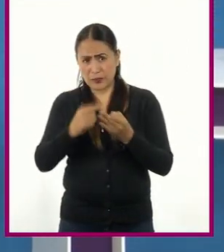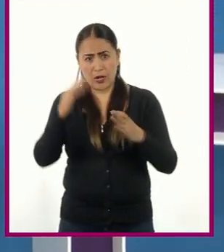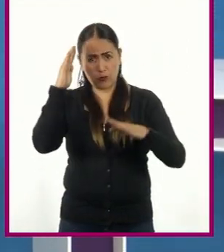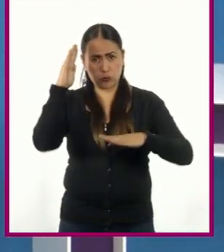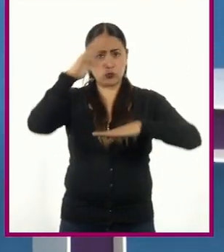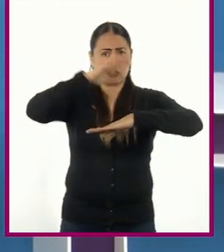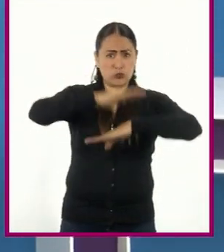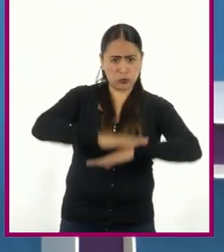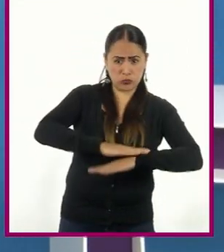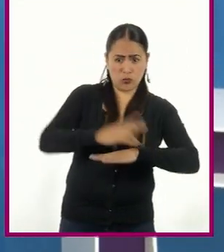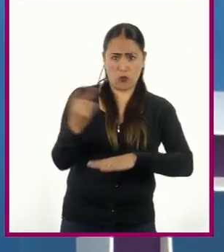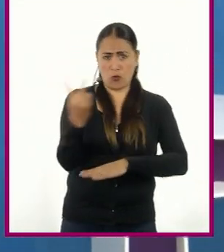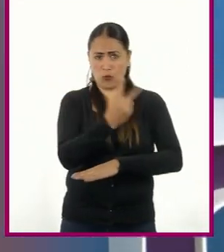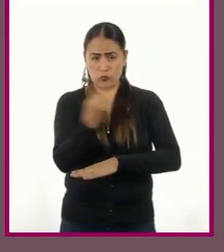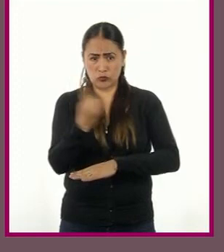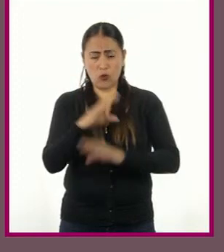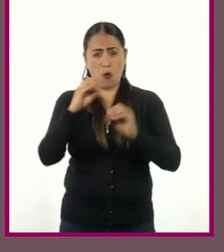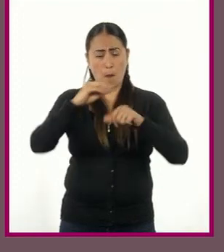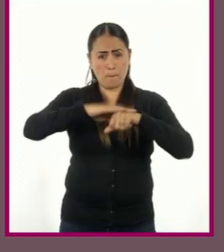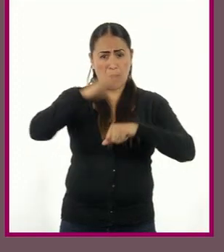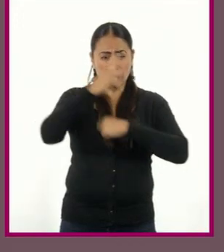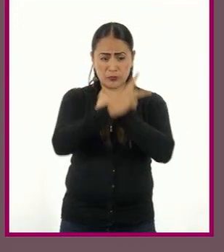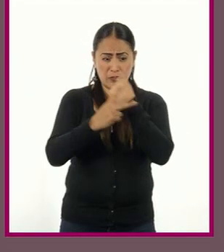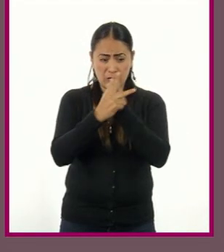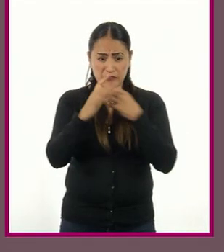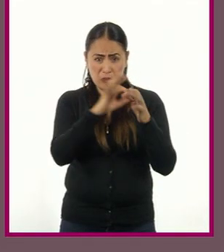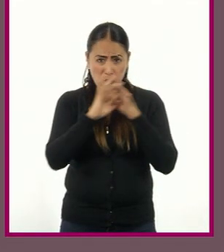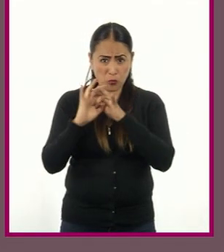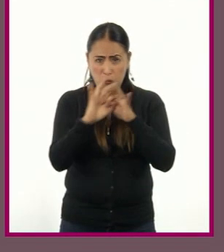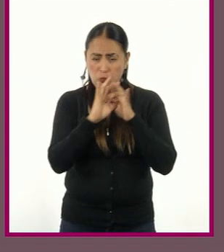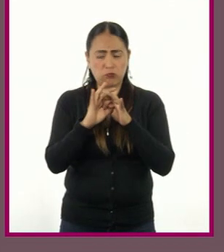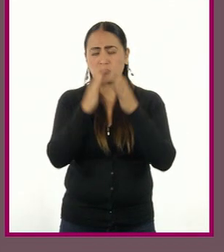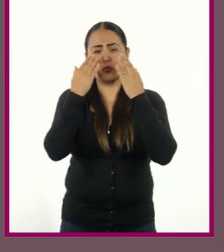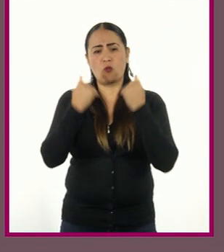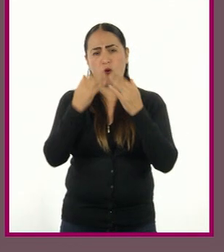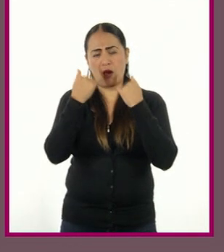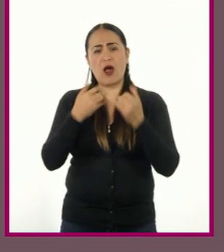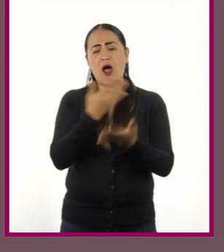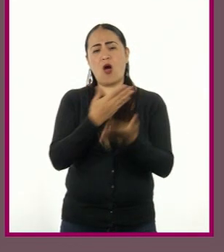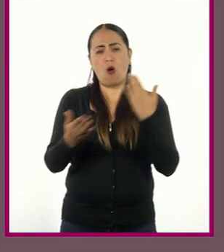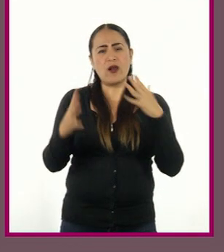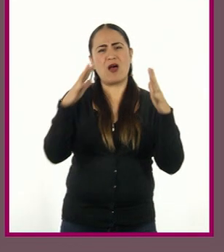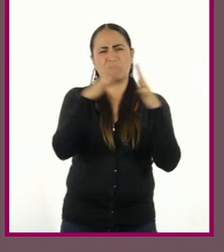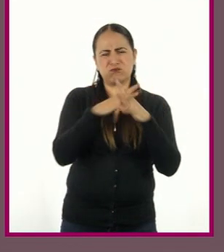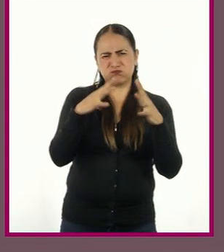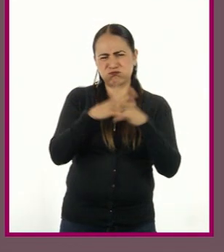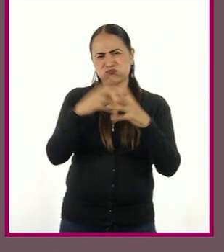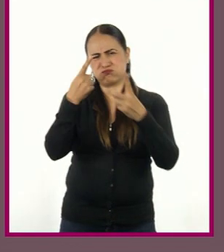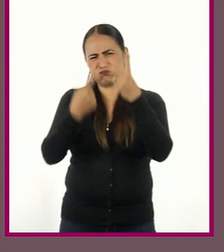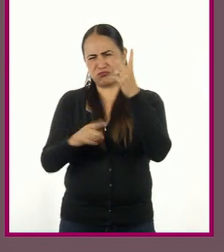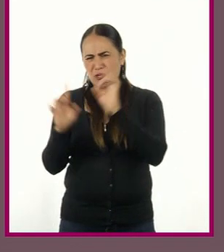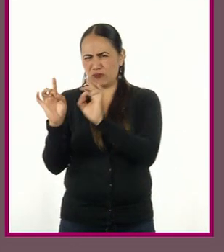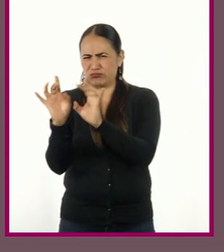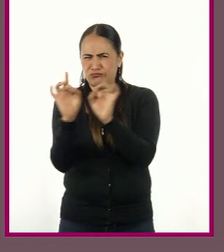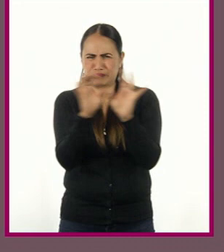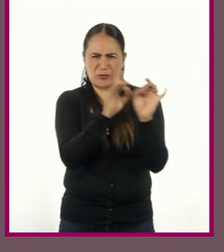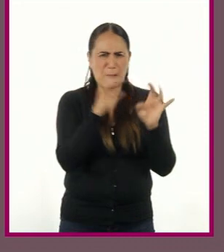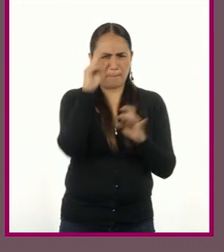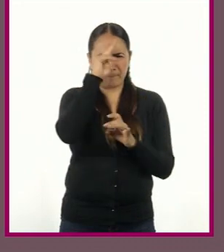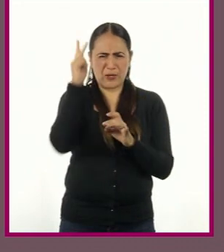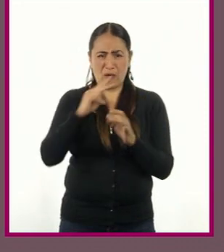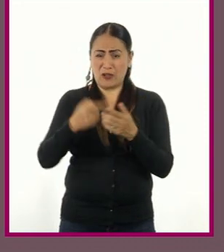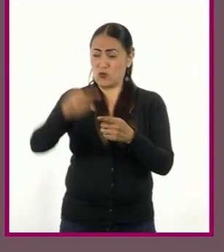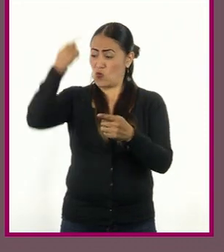tanto bilaterales como multilaterales. La mayoría de los conflictos actuales de ese tipo tiene sus raíces en el